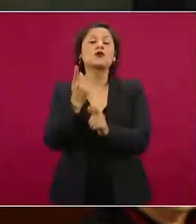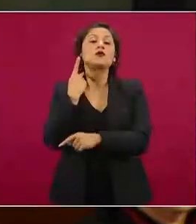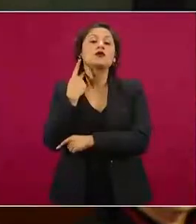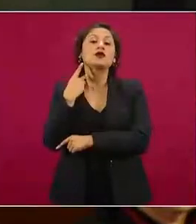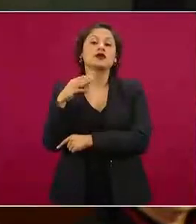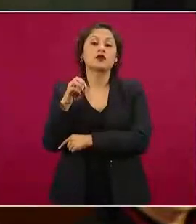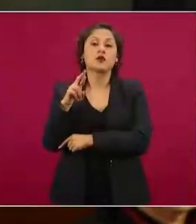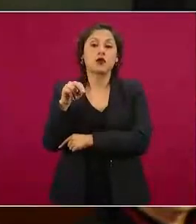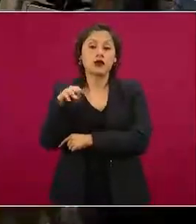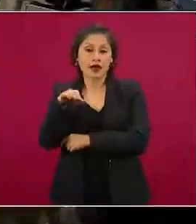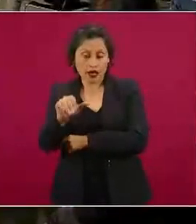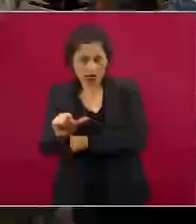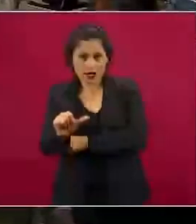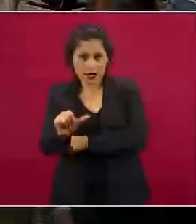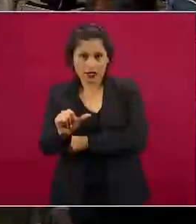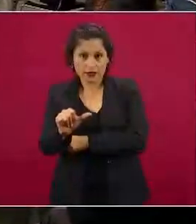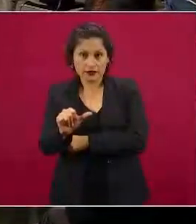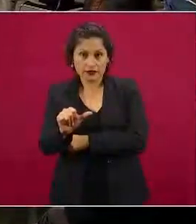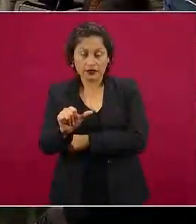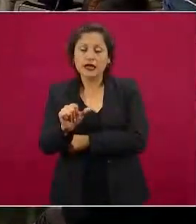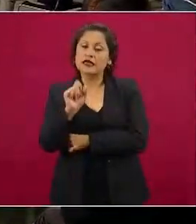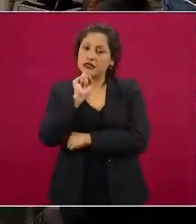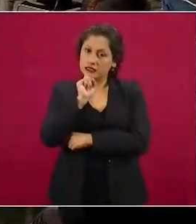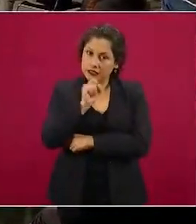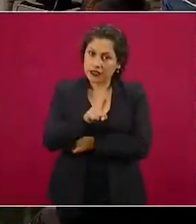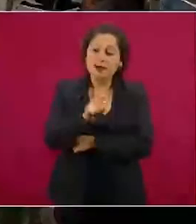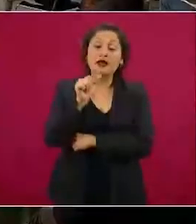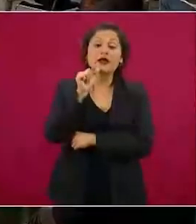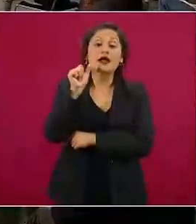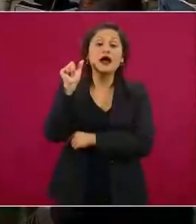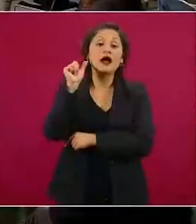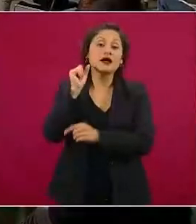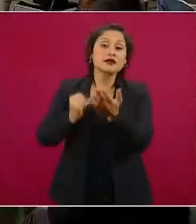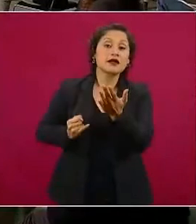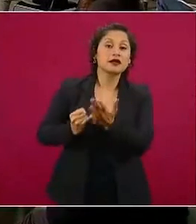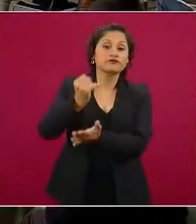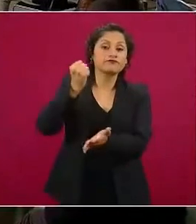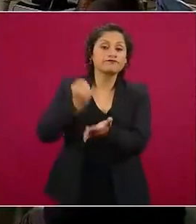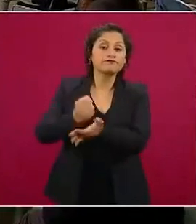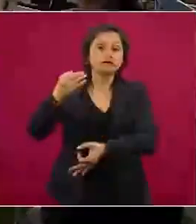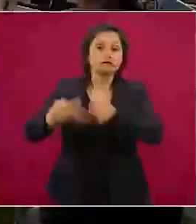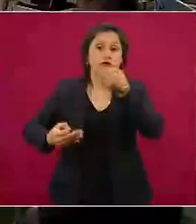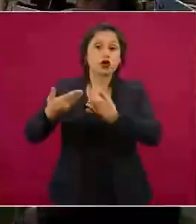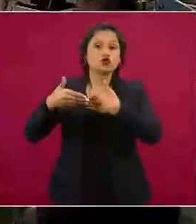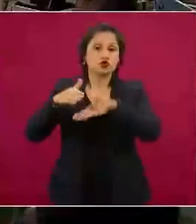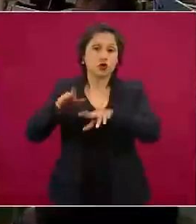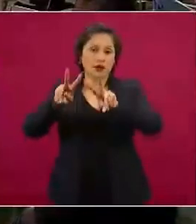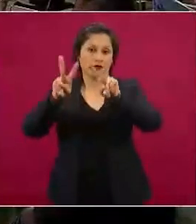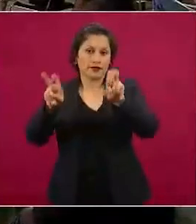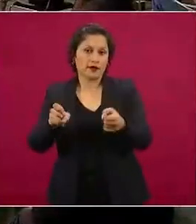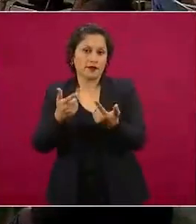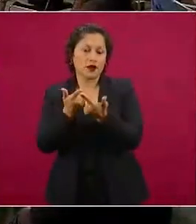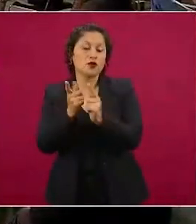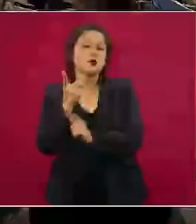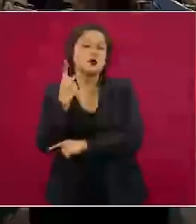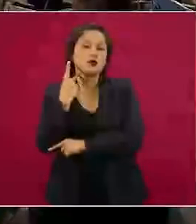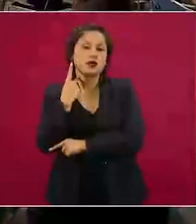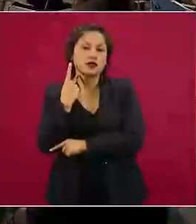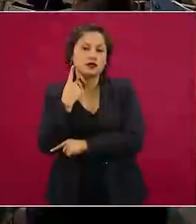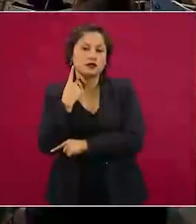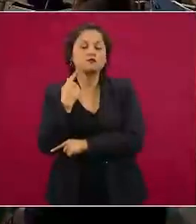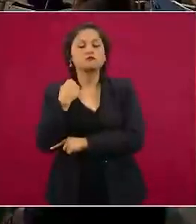vez en los fallos que dieron ayer en atención a los partidos políticos, me voy a permitir ahondar en un